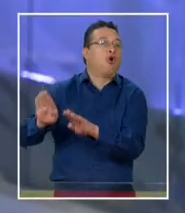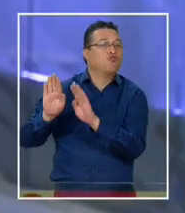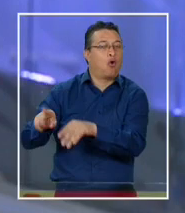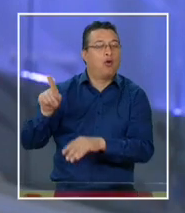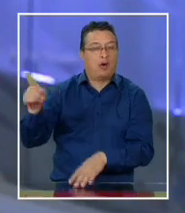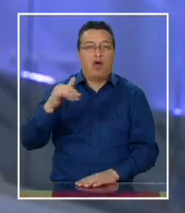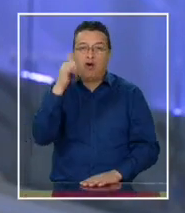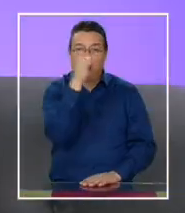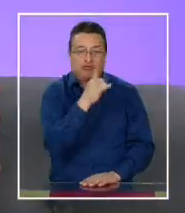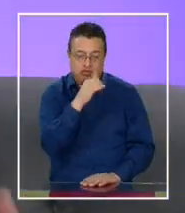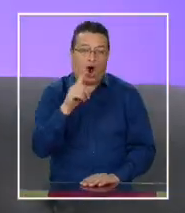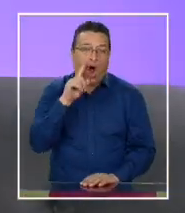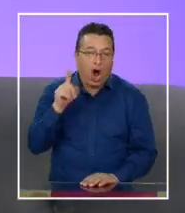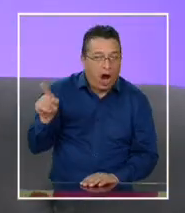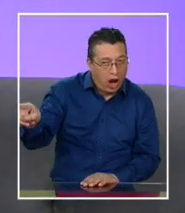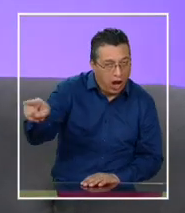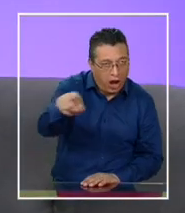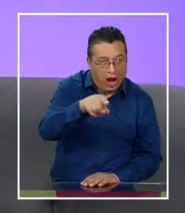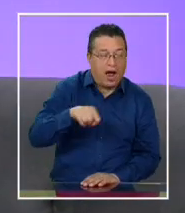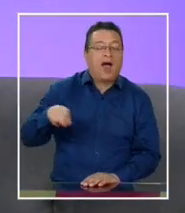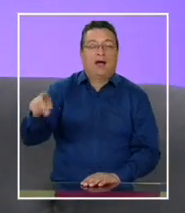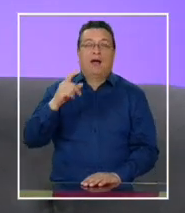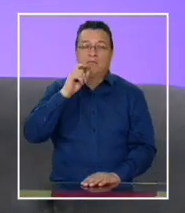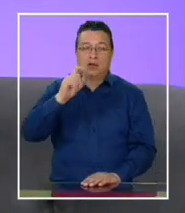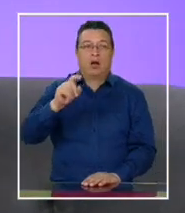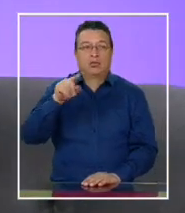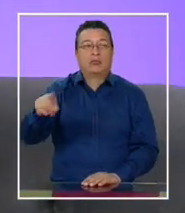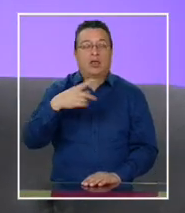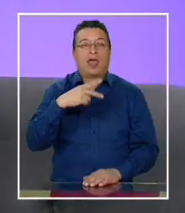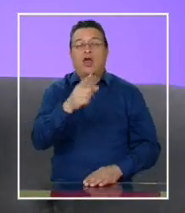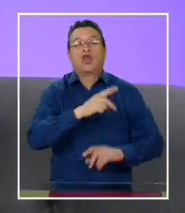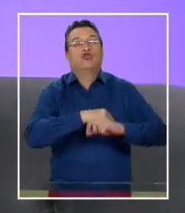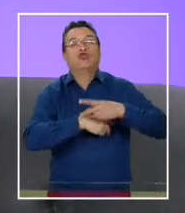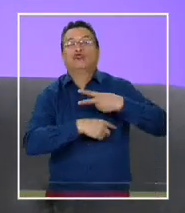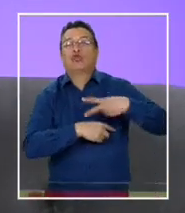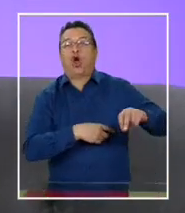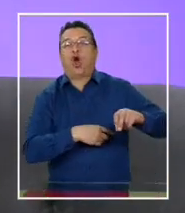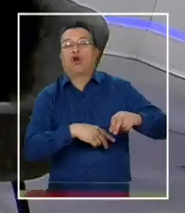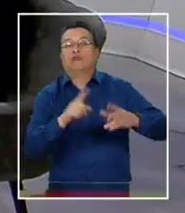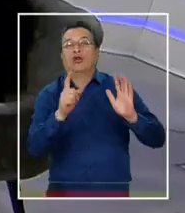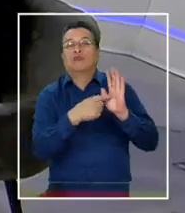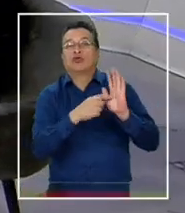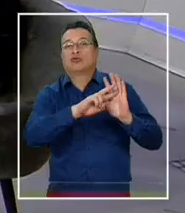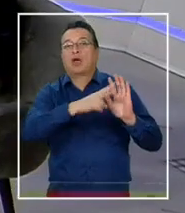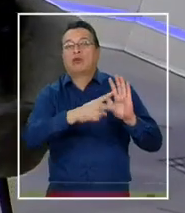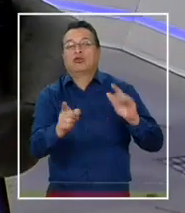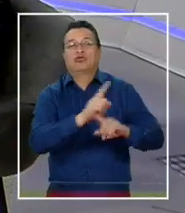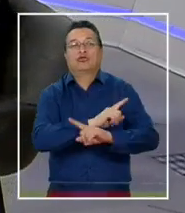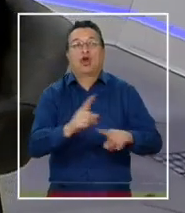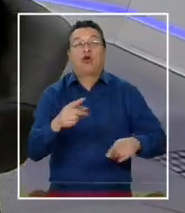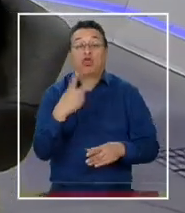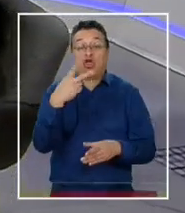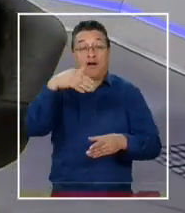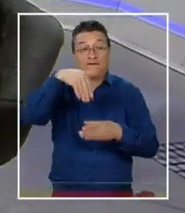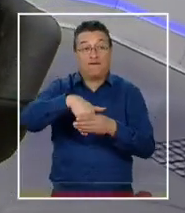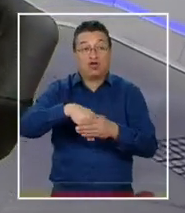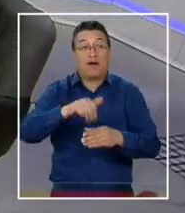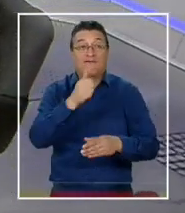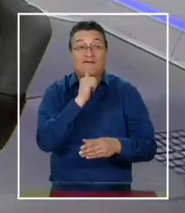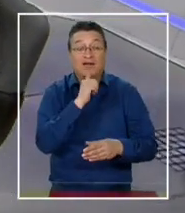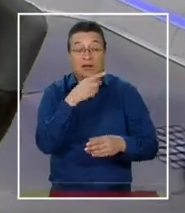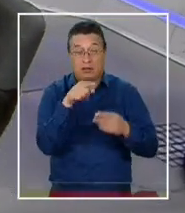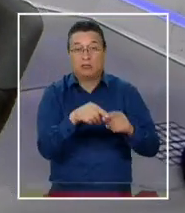hablaron como de corrupción por parte de lo por parte digamos de los que habían dicho que no a la reforma tributaria cuando además los dos votos que faltaron eran